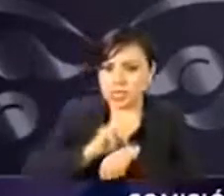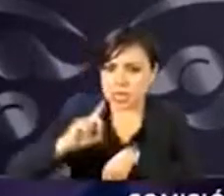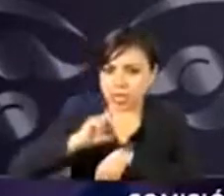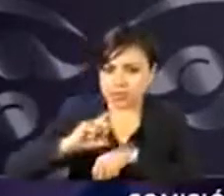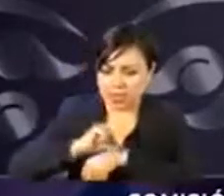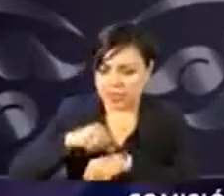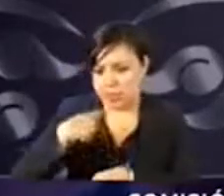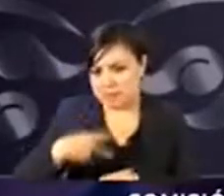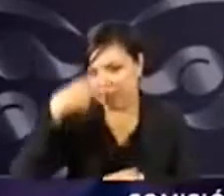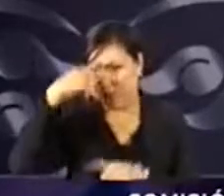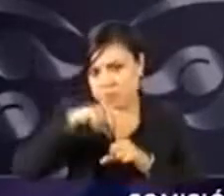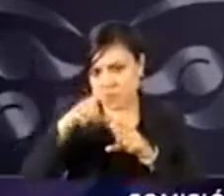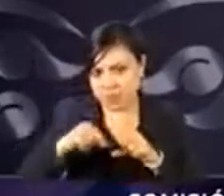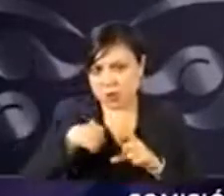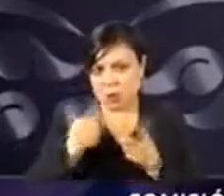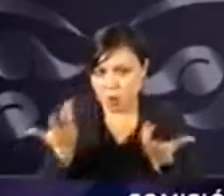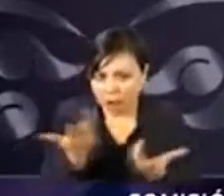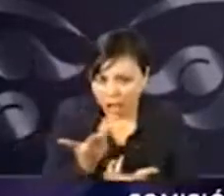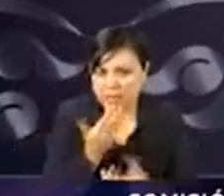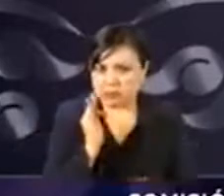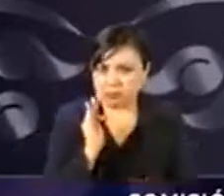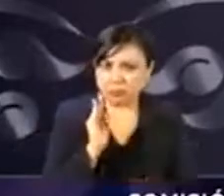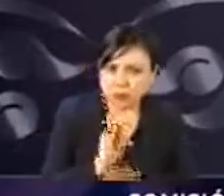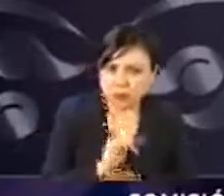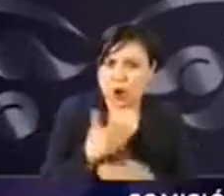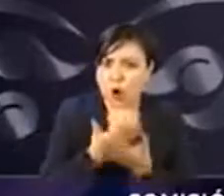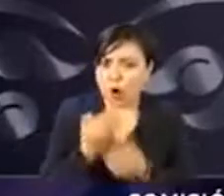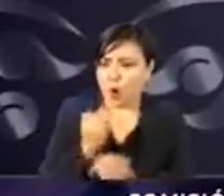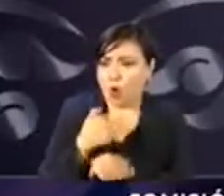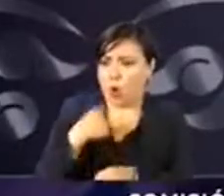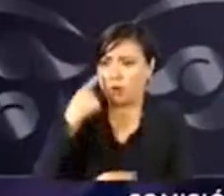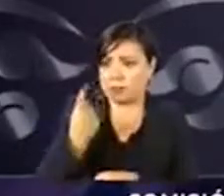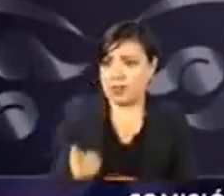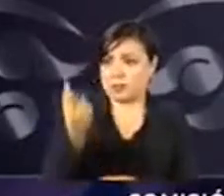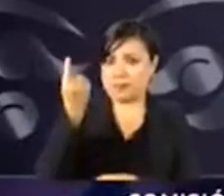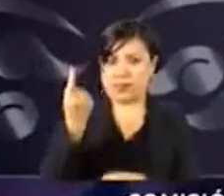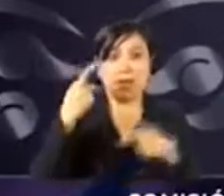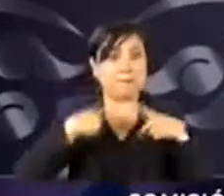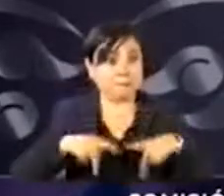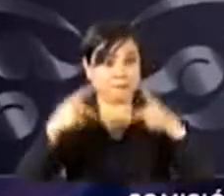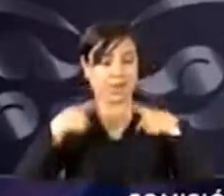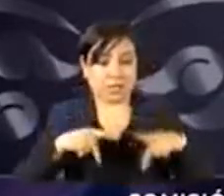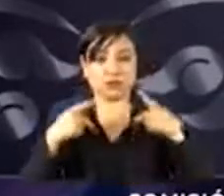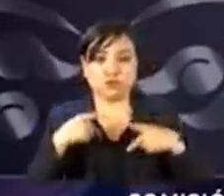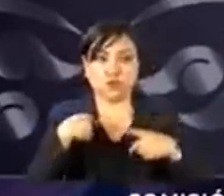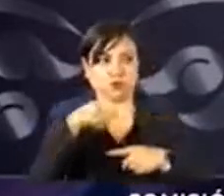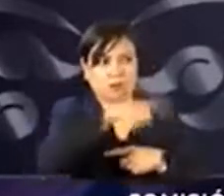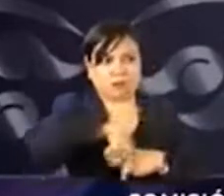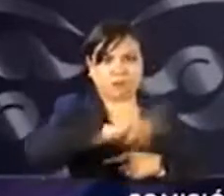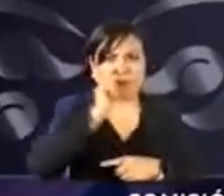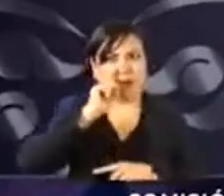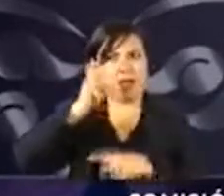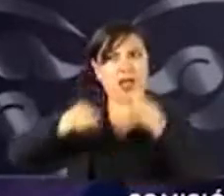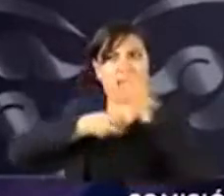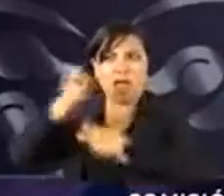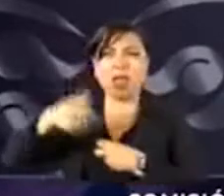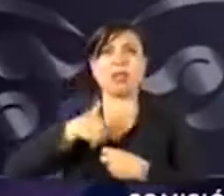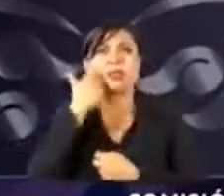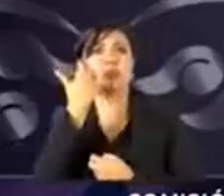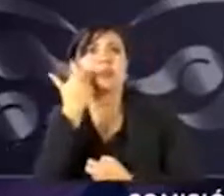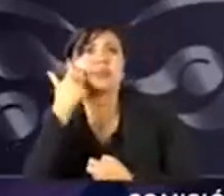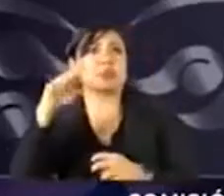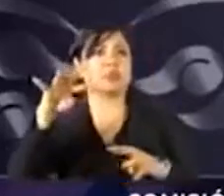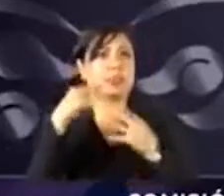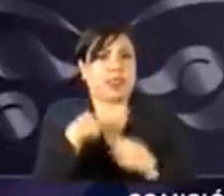mundo. Se suben al ring contra el hombre del momento porque quieren ganar popularidad, pero intriguen que